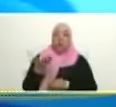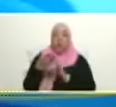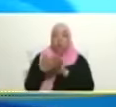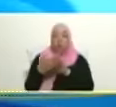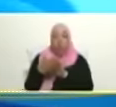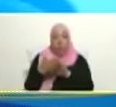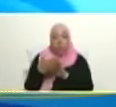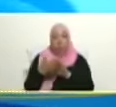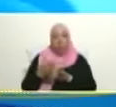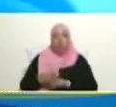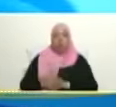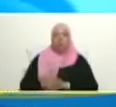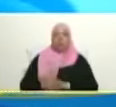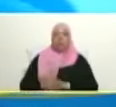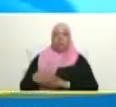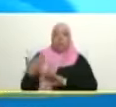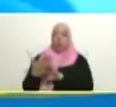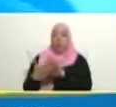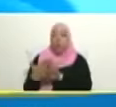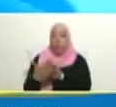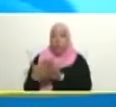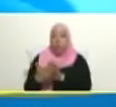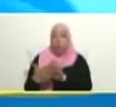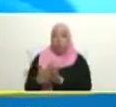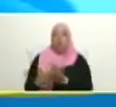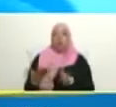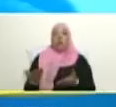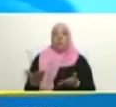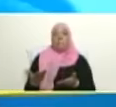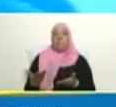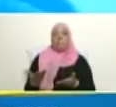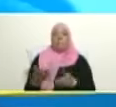soluciones, soluciones y soluciones.